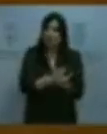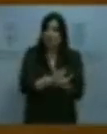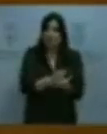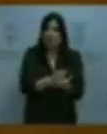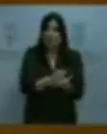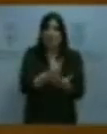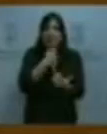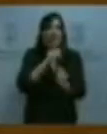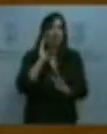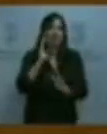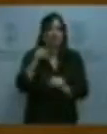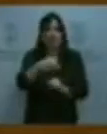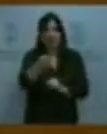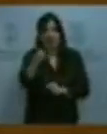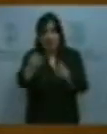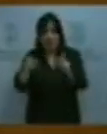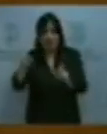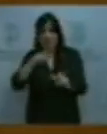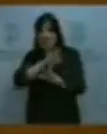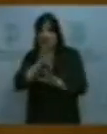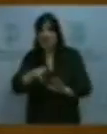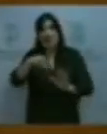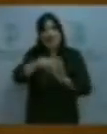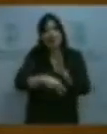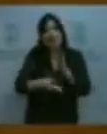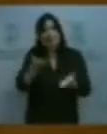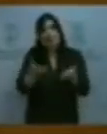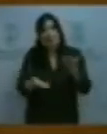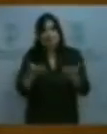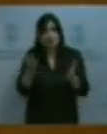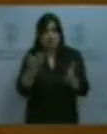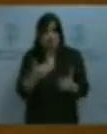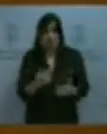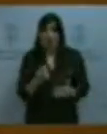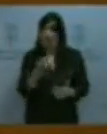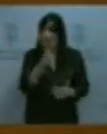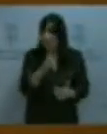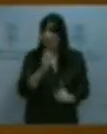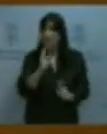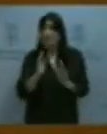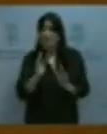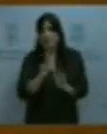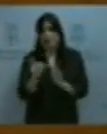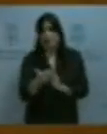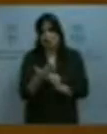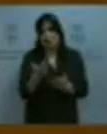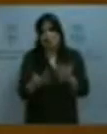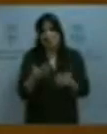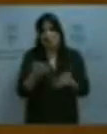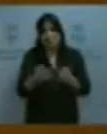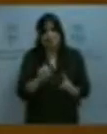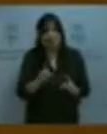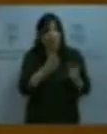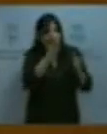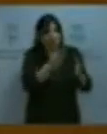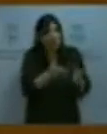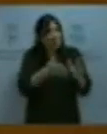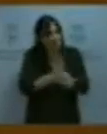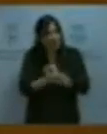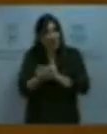reglamento justo ni en precios ni en daños indirectos. Y usted tendrá que explicarlo y siguen pagando tarde. Y